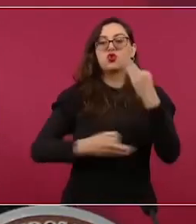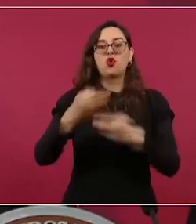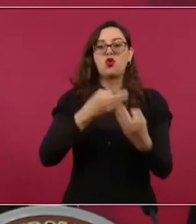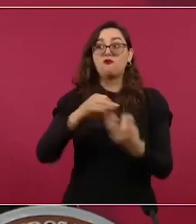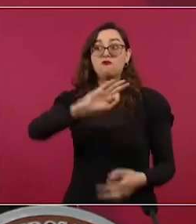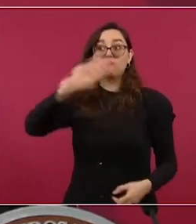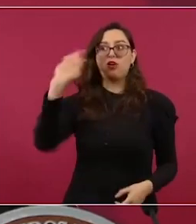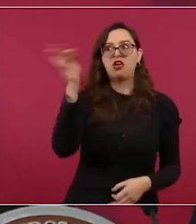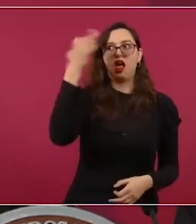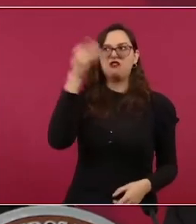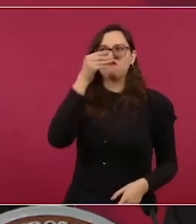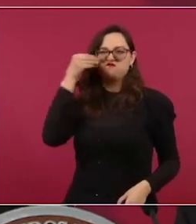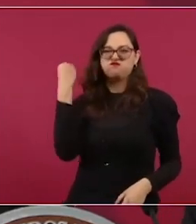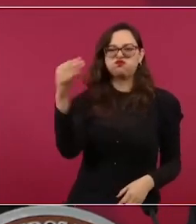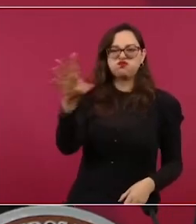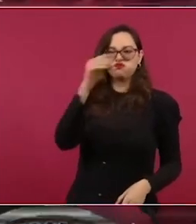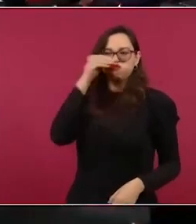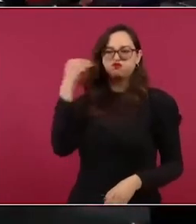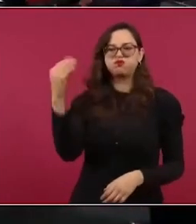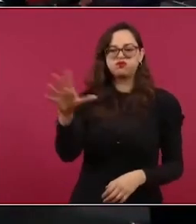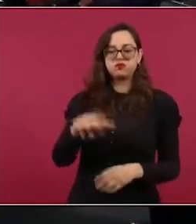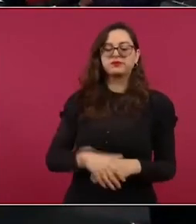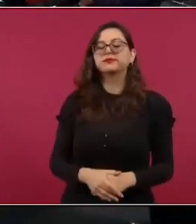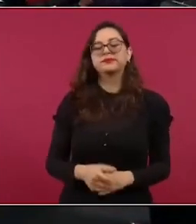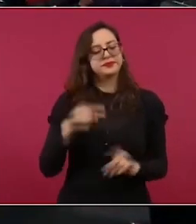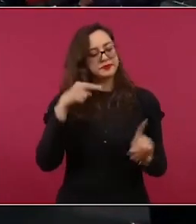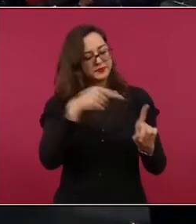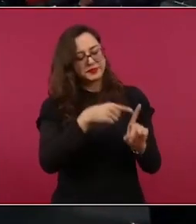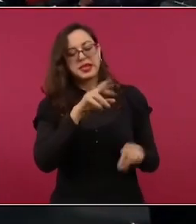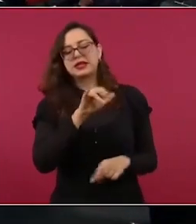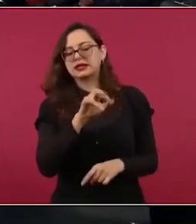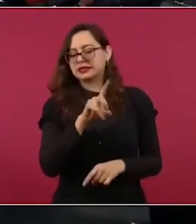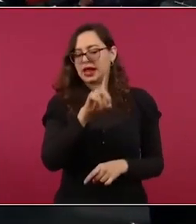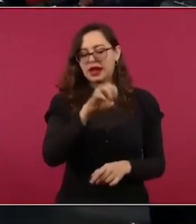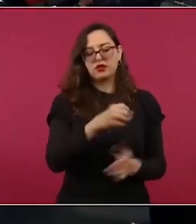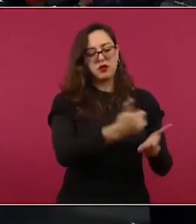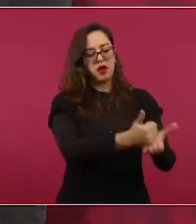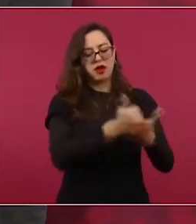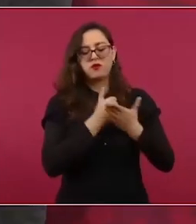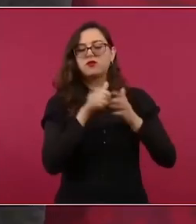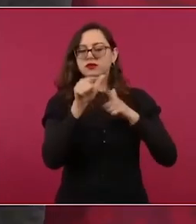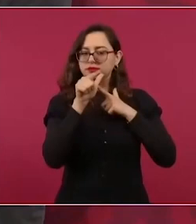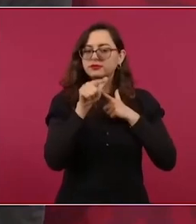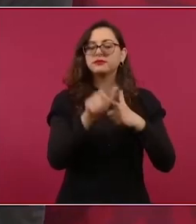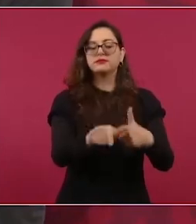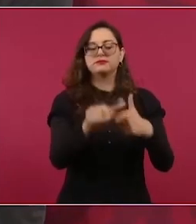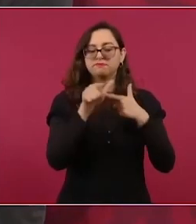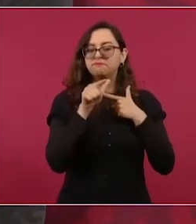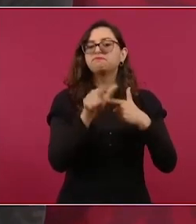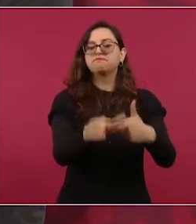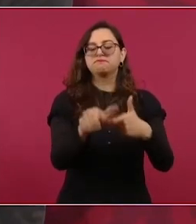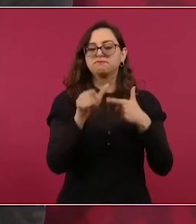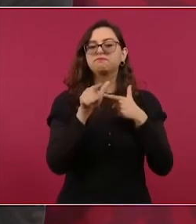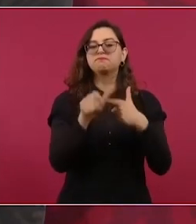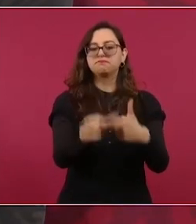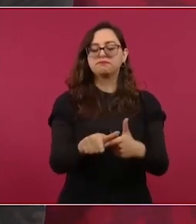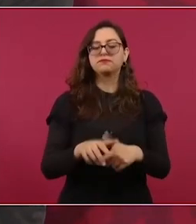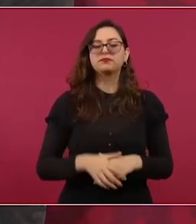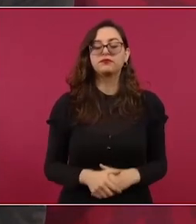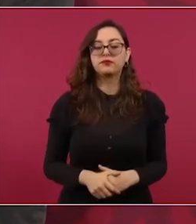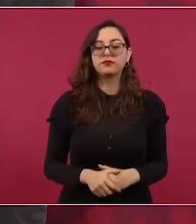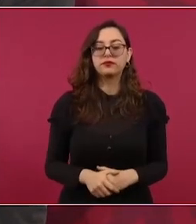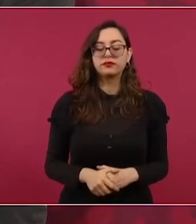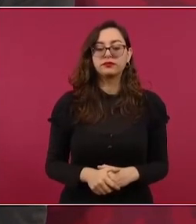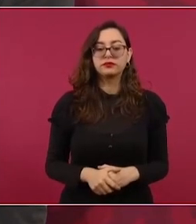federal. Entonces, él va a seguir ayudándonos en esto y